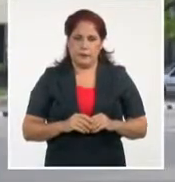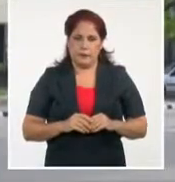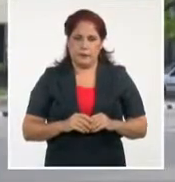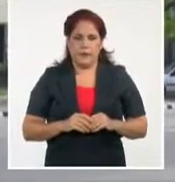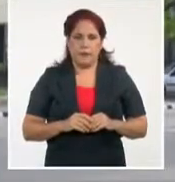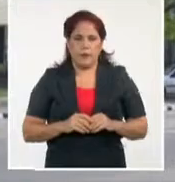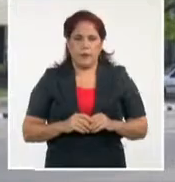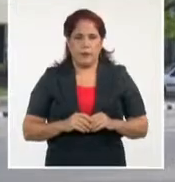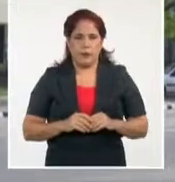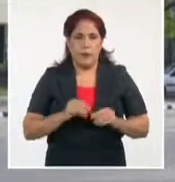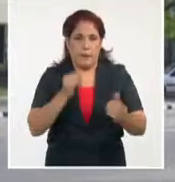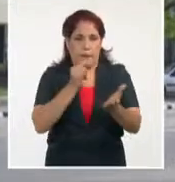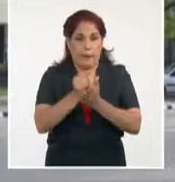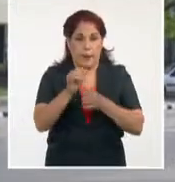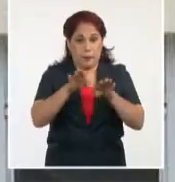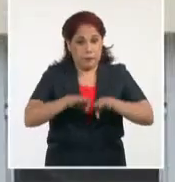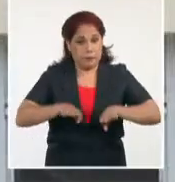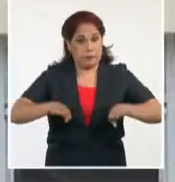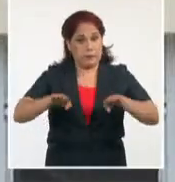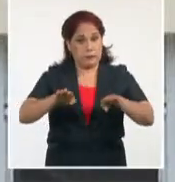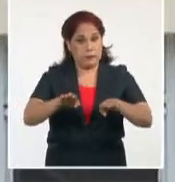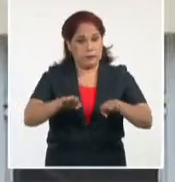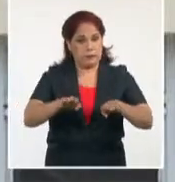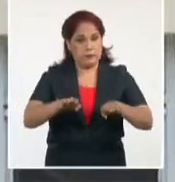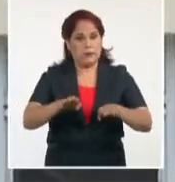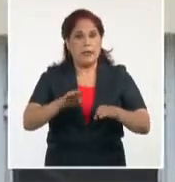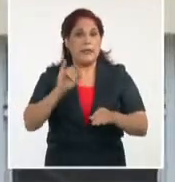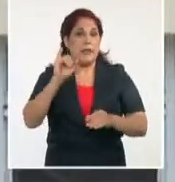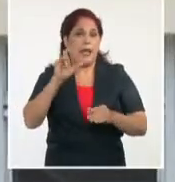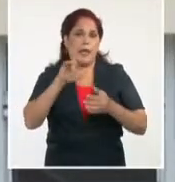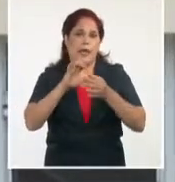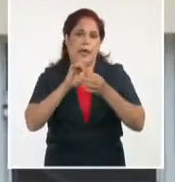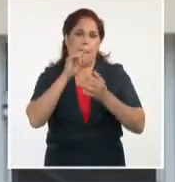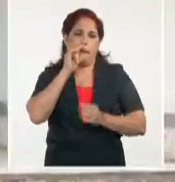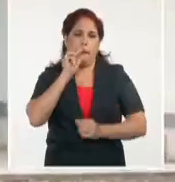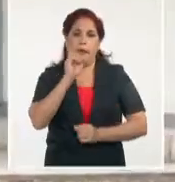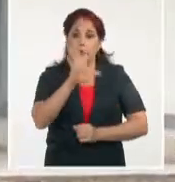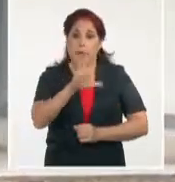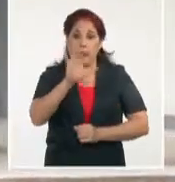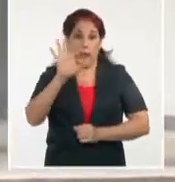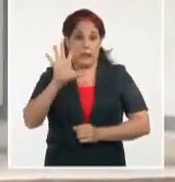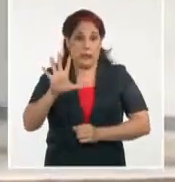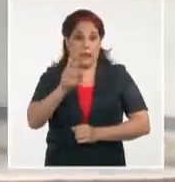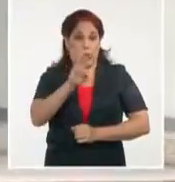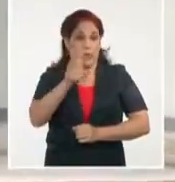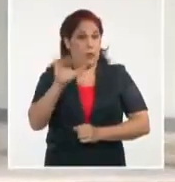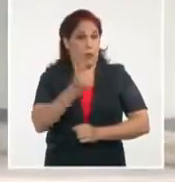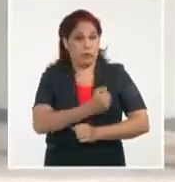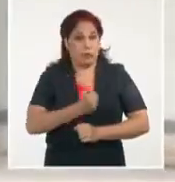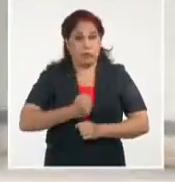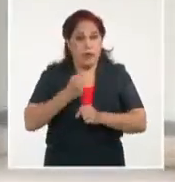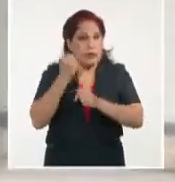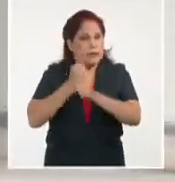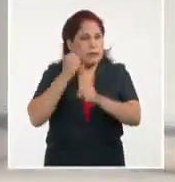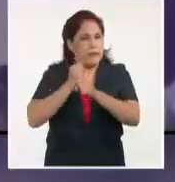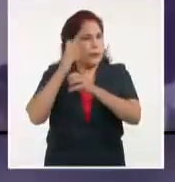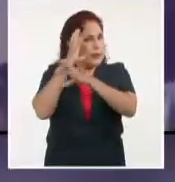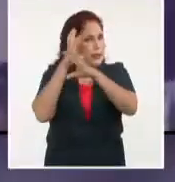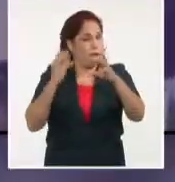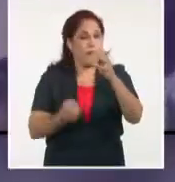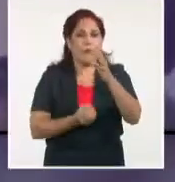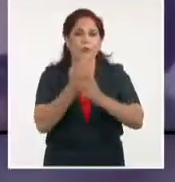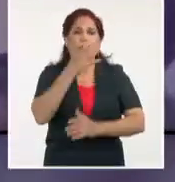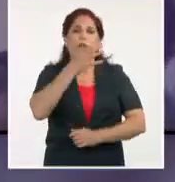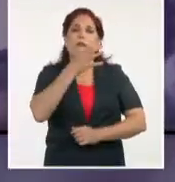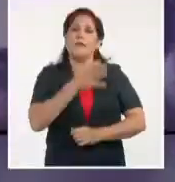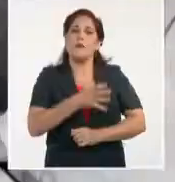Este miércoles en la mesa redonda, CIGB, 35 años de consagración a la ciencia. Fundado por Fidel